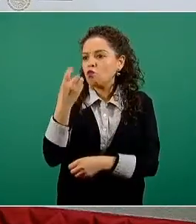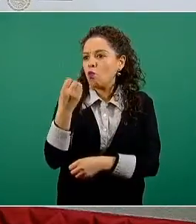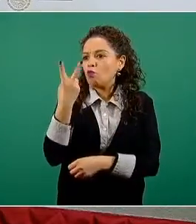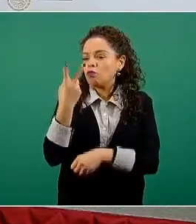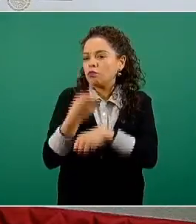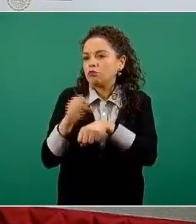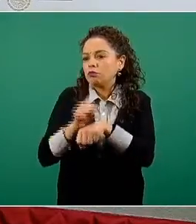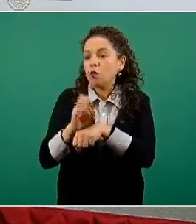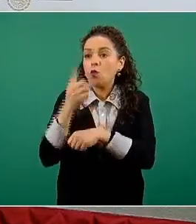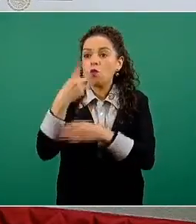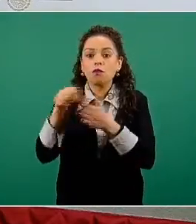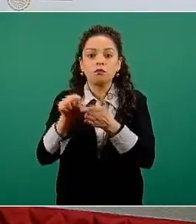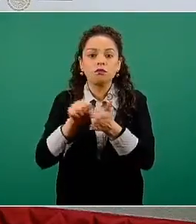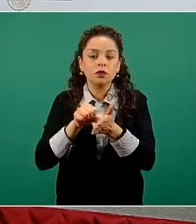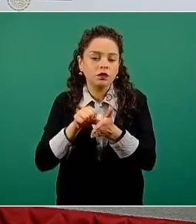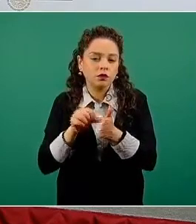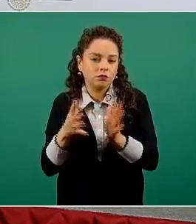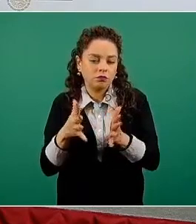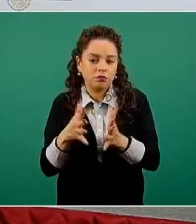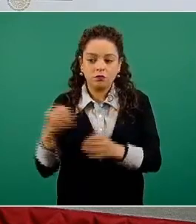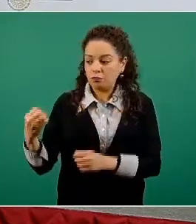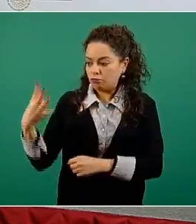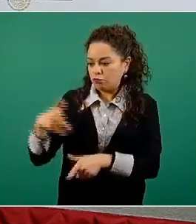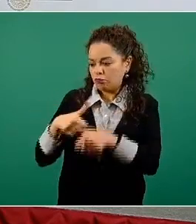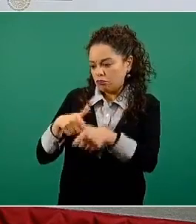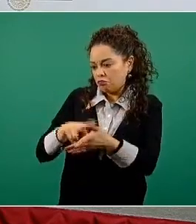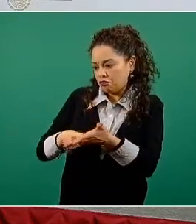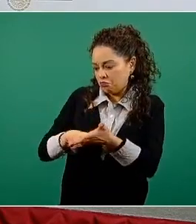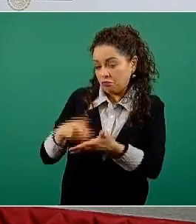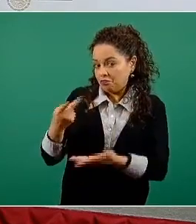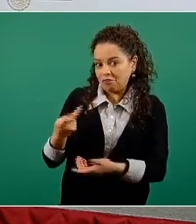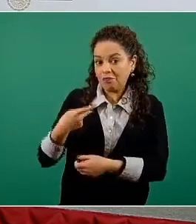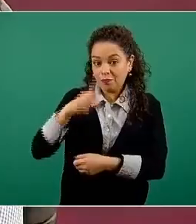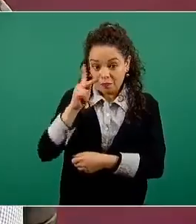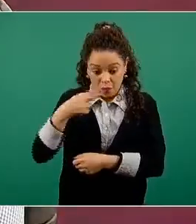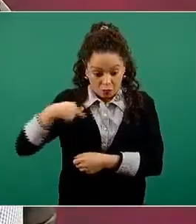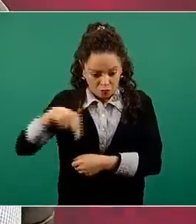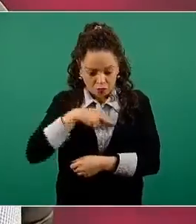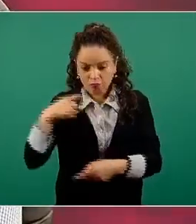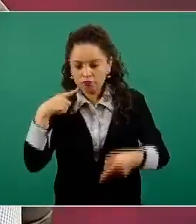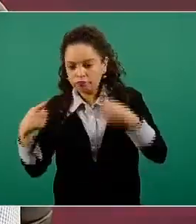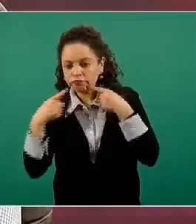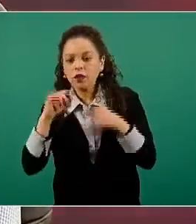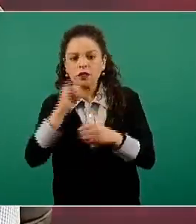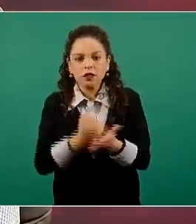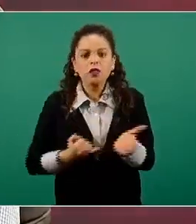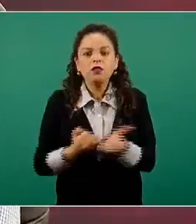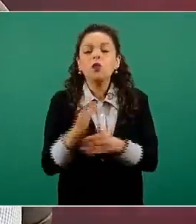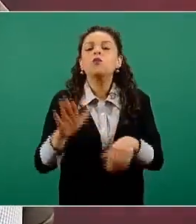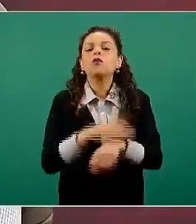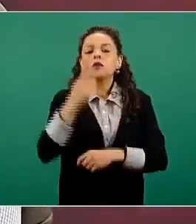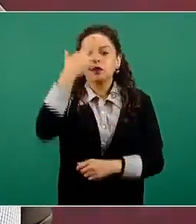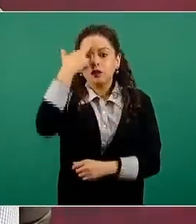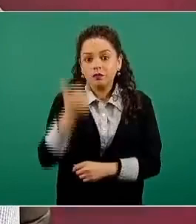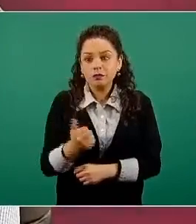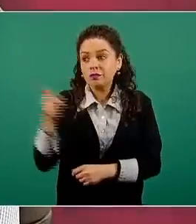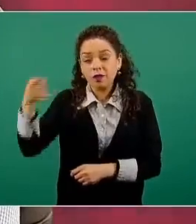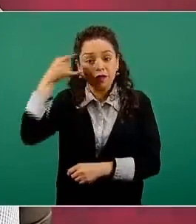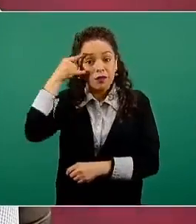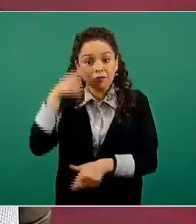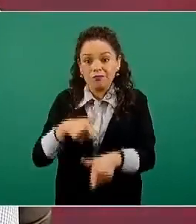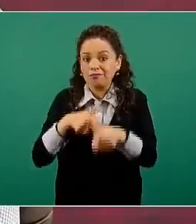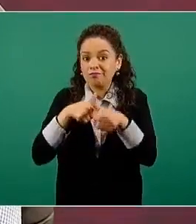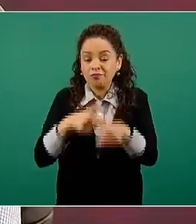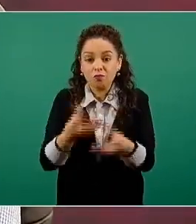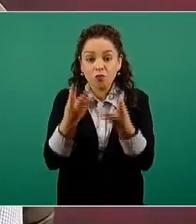o un mes estando en verde, pero lo que también contribuyó a la toma de la decisión es que Campeche tiene muchos meses en color